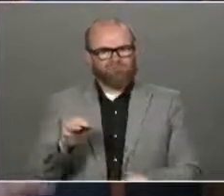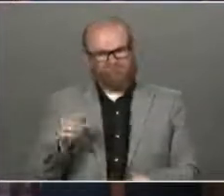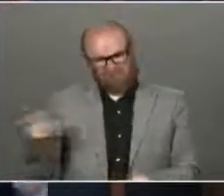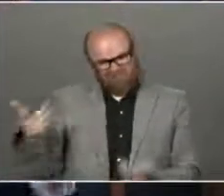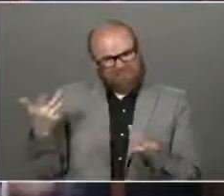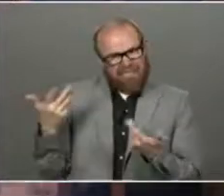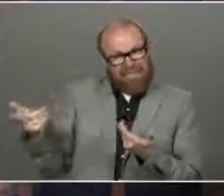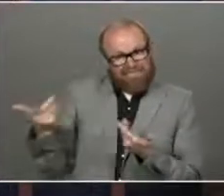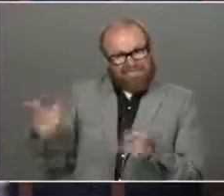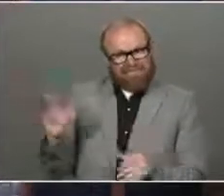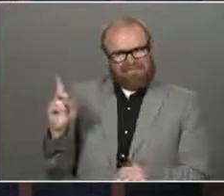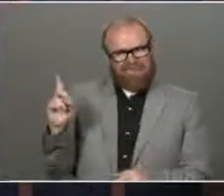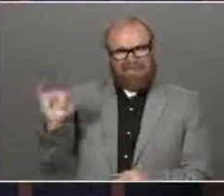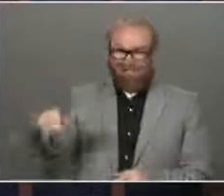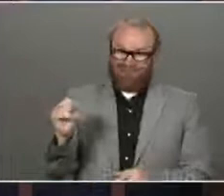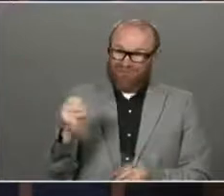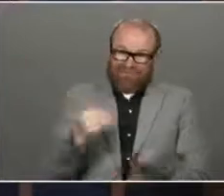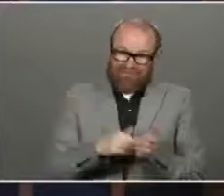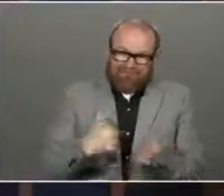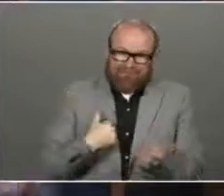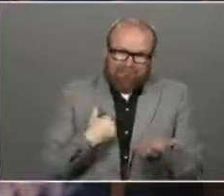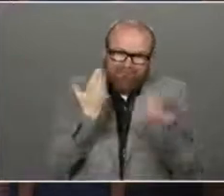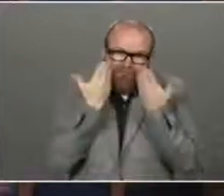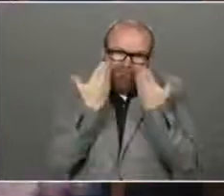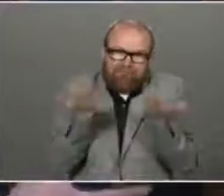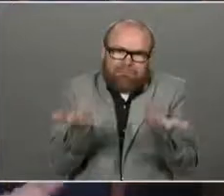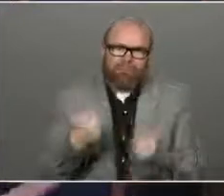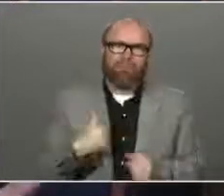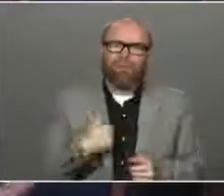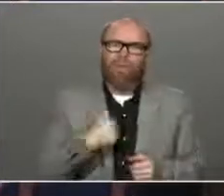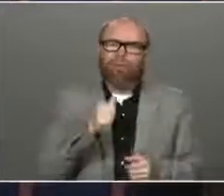lo cual él hizo. Entonces,